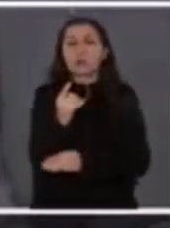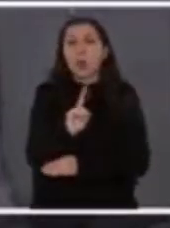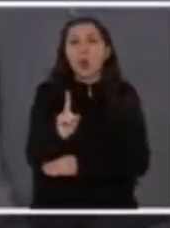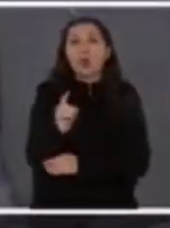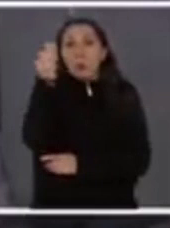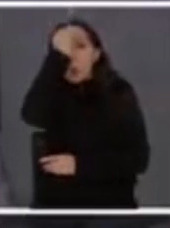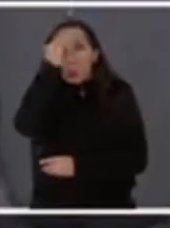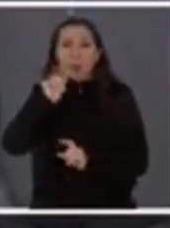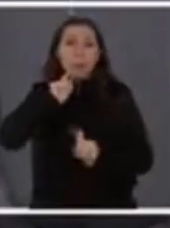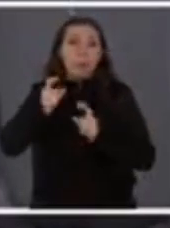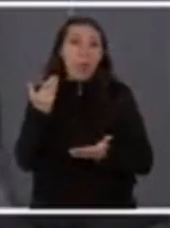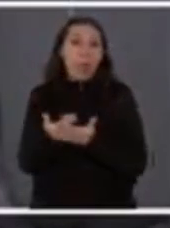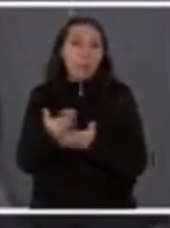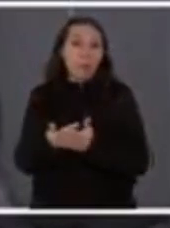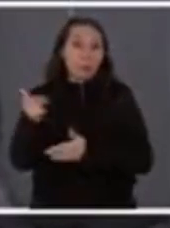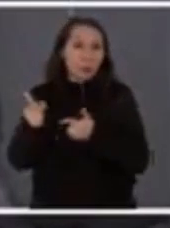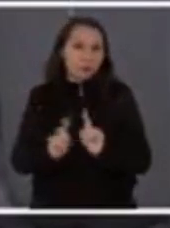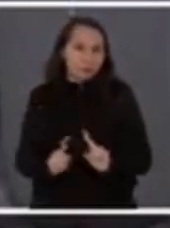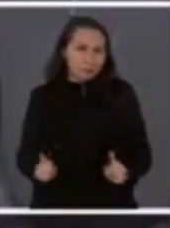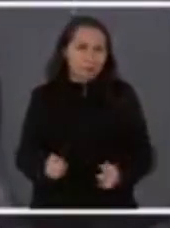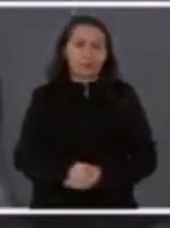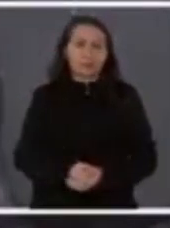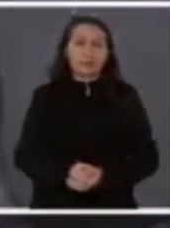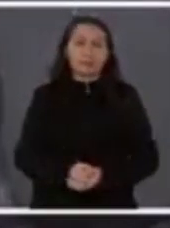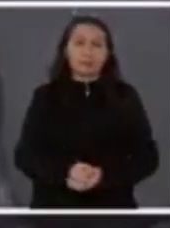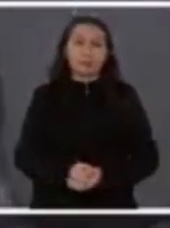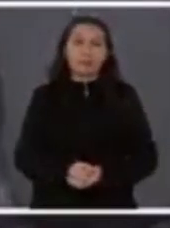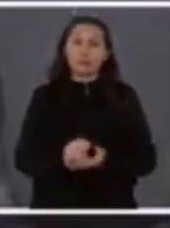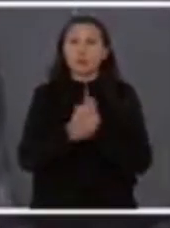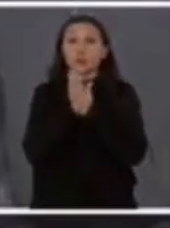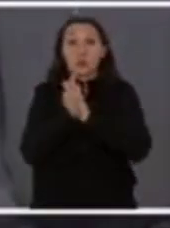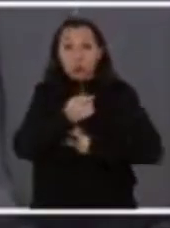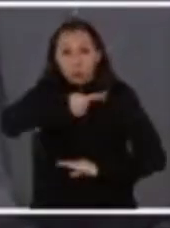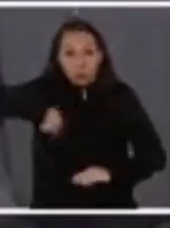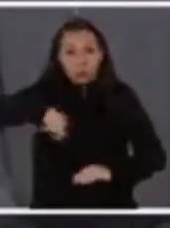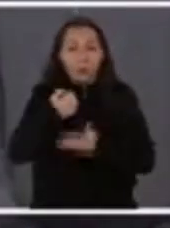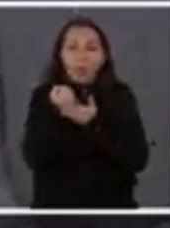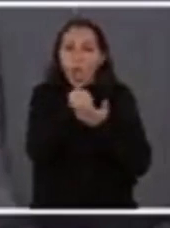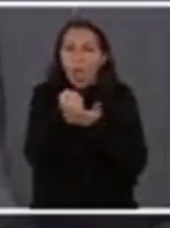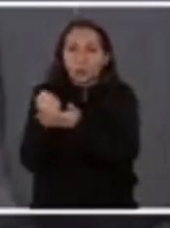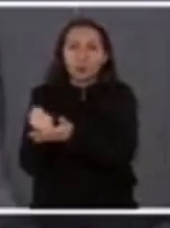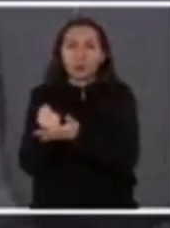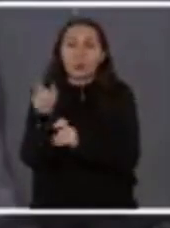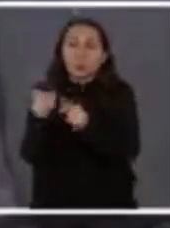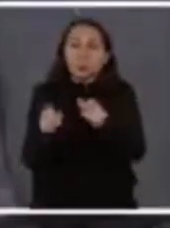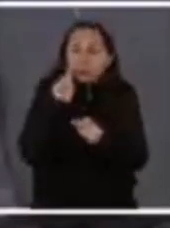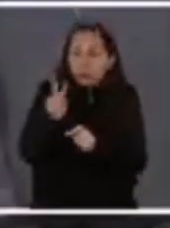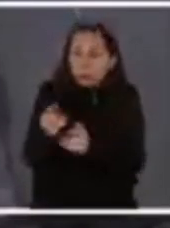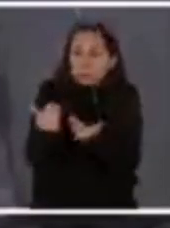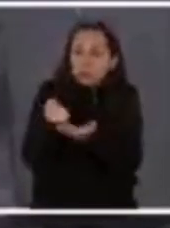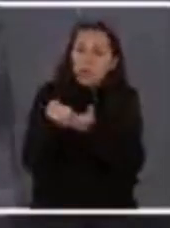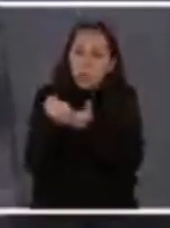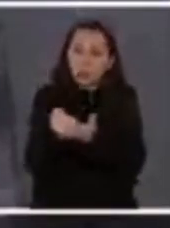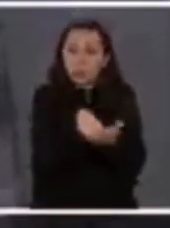no en tratar de sacar provecho de esta. Y que todos nos dediquemos a ayudar a quienes hoy día lo necesitan.